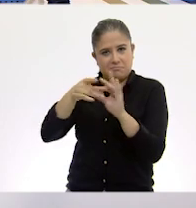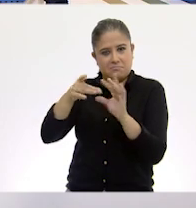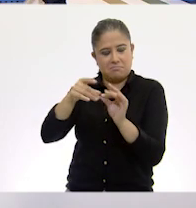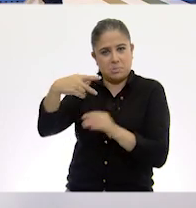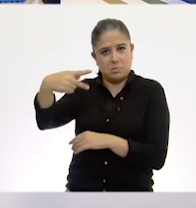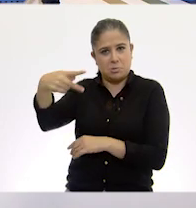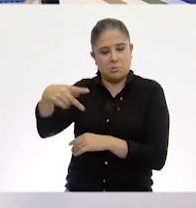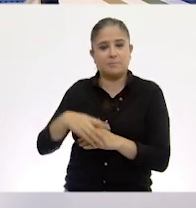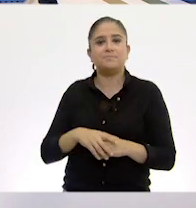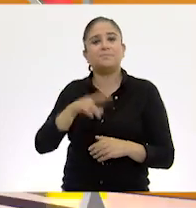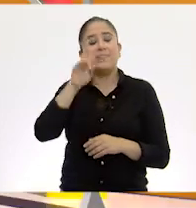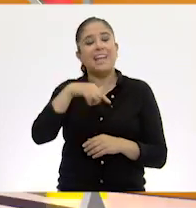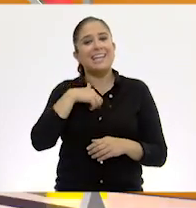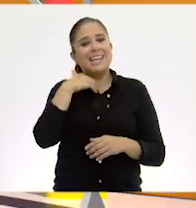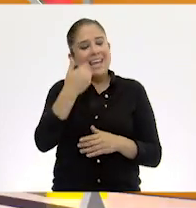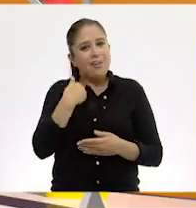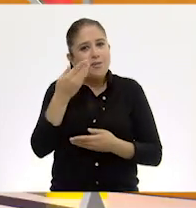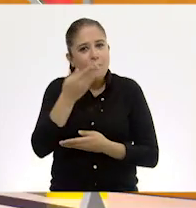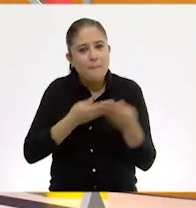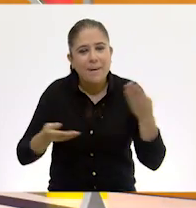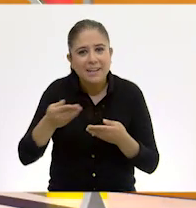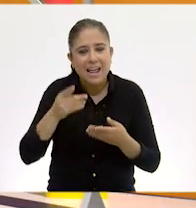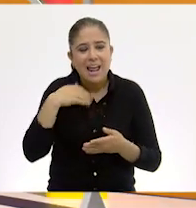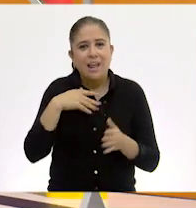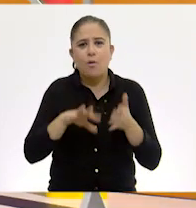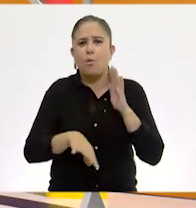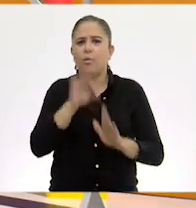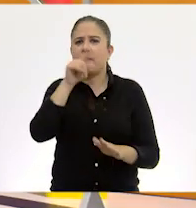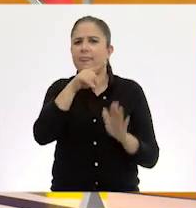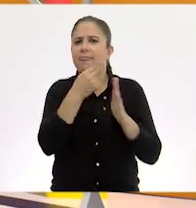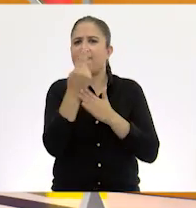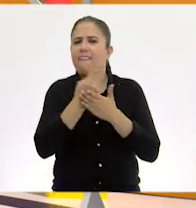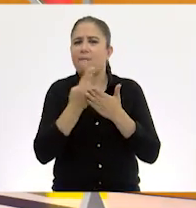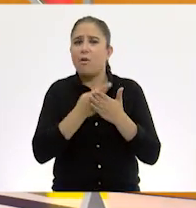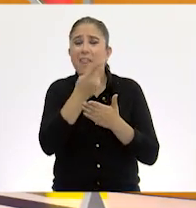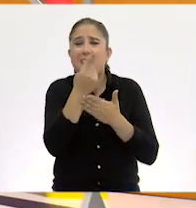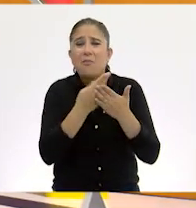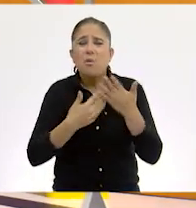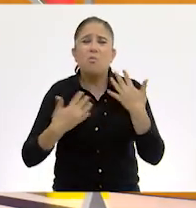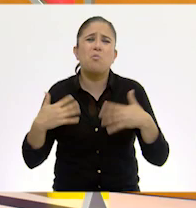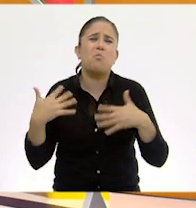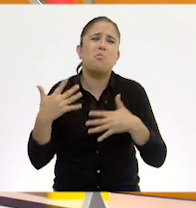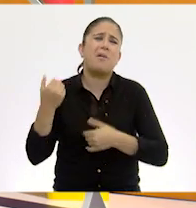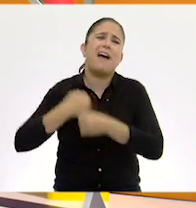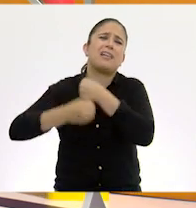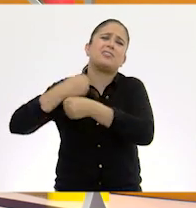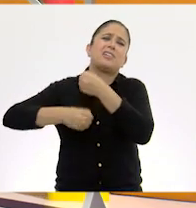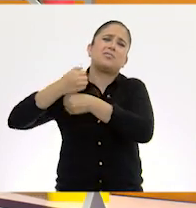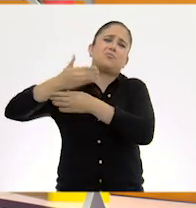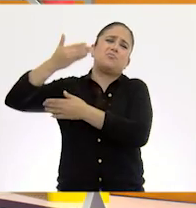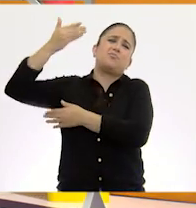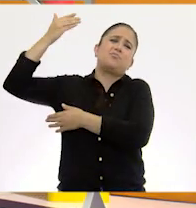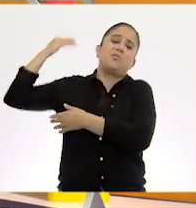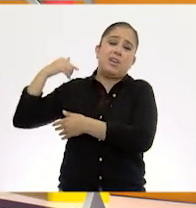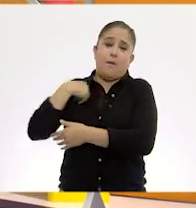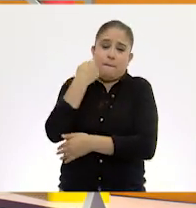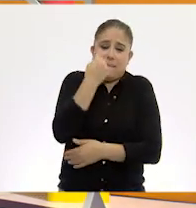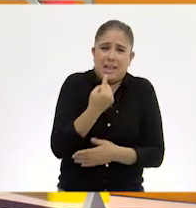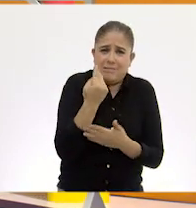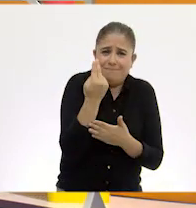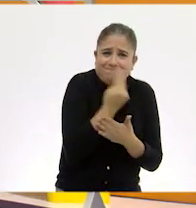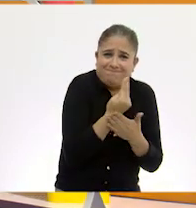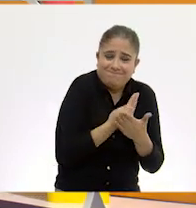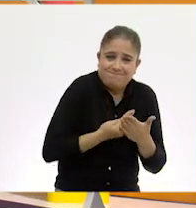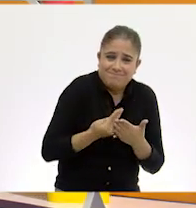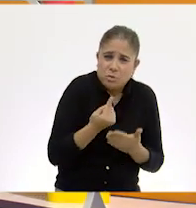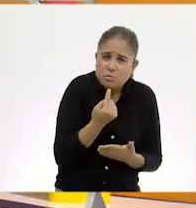familia. Claro, me gustaría compartirles un dibujo que encontré. Este dibujo tiene muchos años porque cuando era pequeño lo realicé